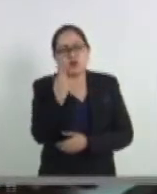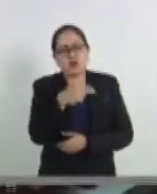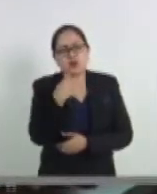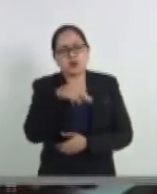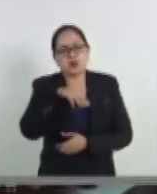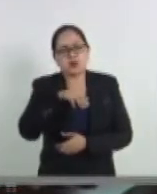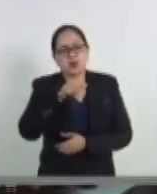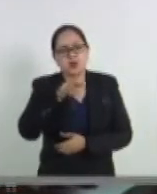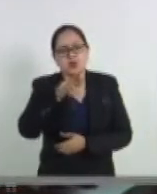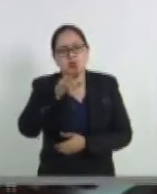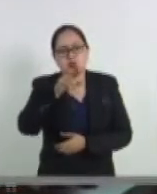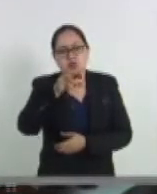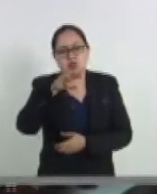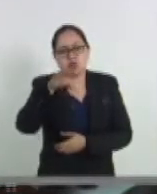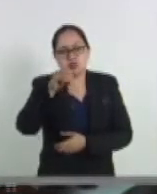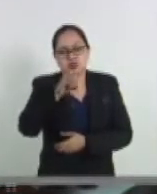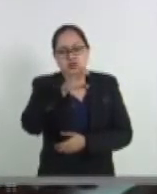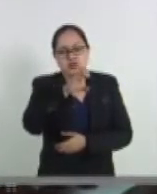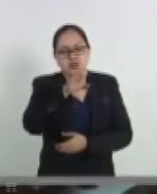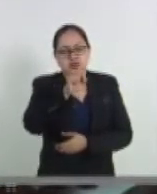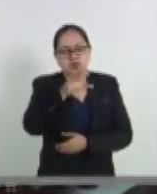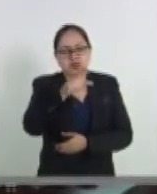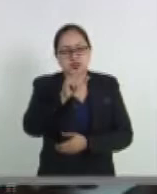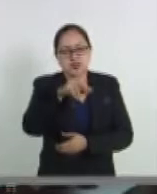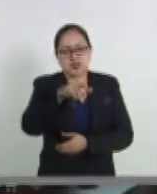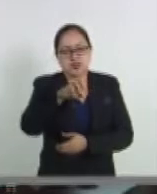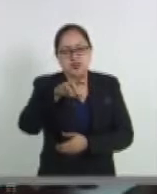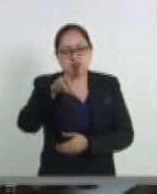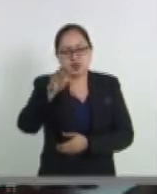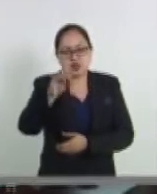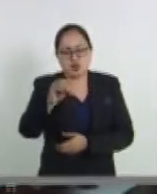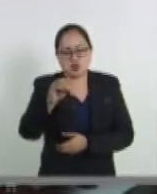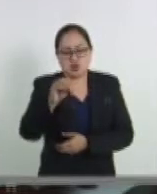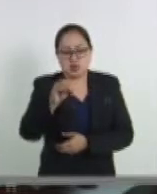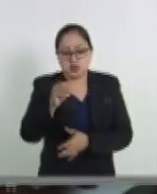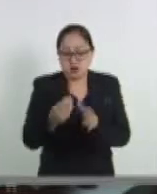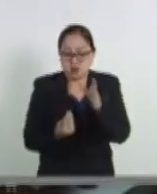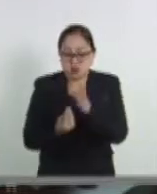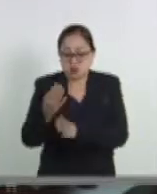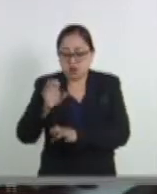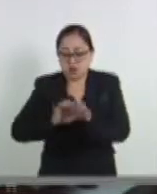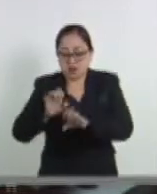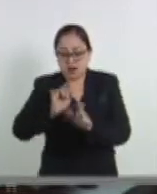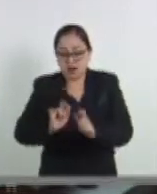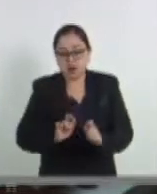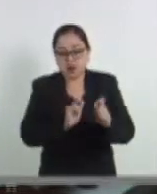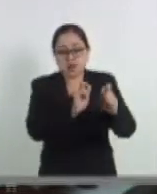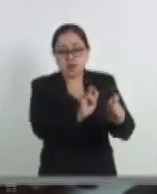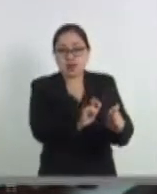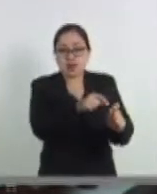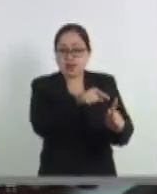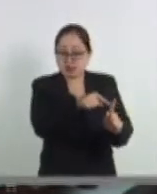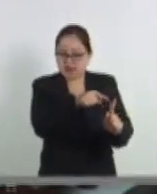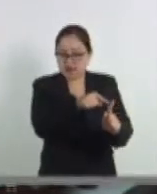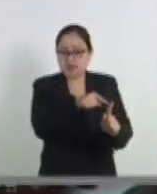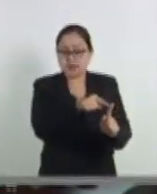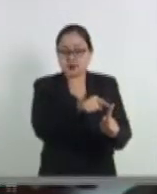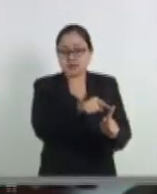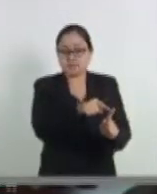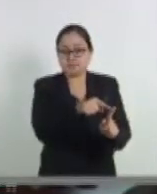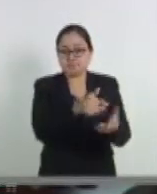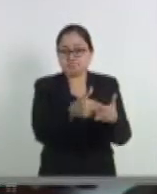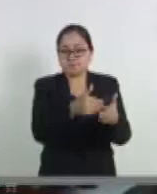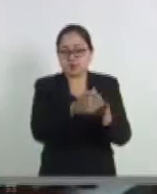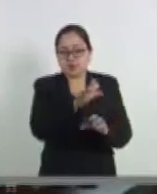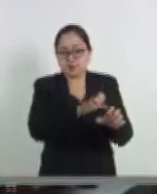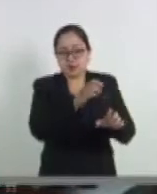Escanero. Pensamos que la posición que hoy pretende ocupar con esta designación, que es prácticamente embajador